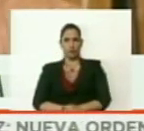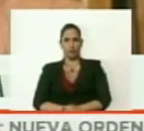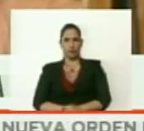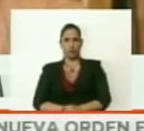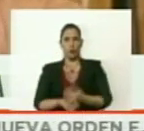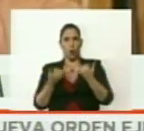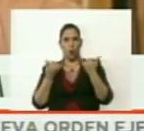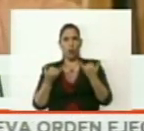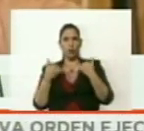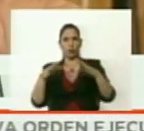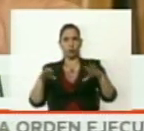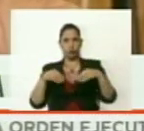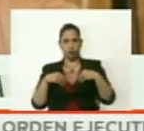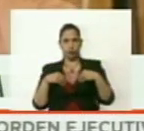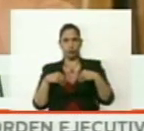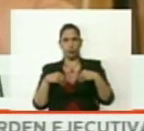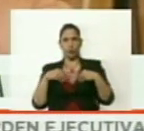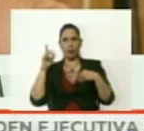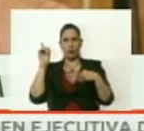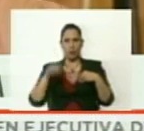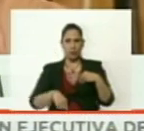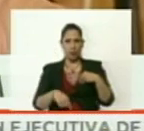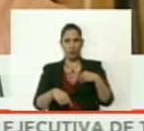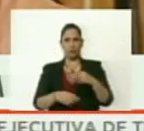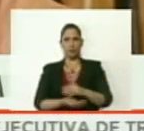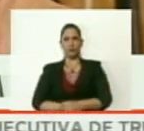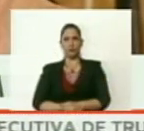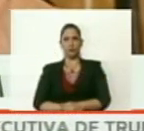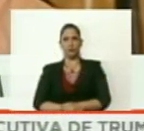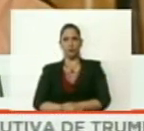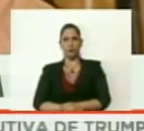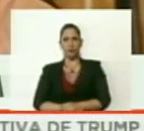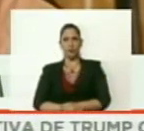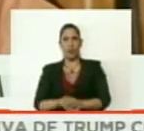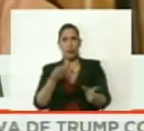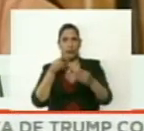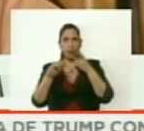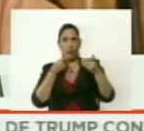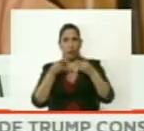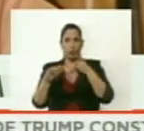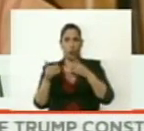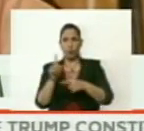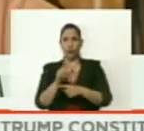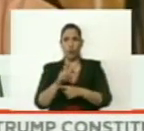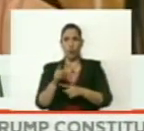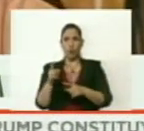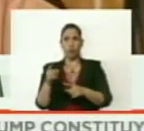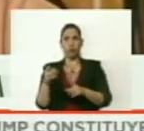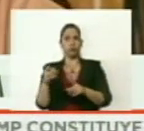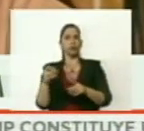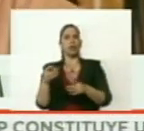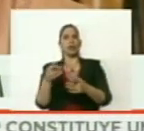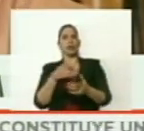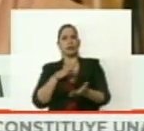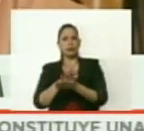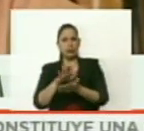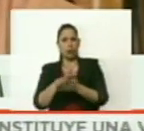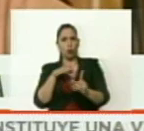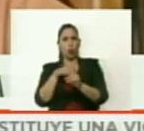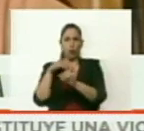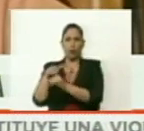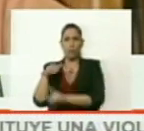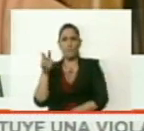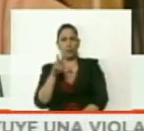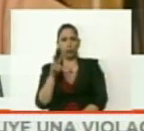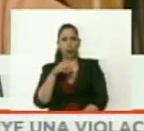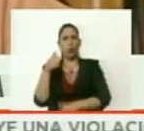tomar acciones. También el senador Marco Rubio ha dicho que el diálogo no aliviará las presiones contra los venezolanos. Quisiera conocer